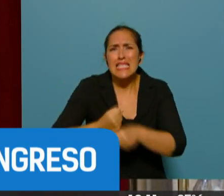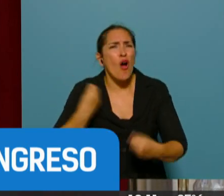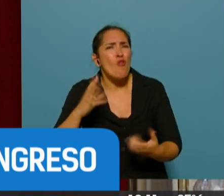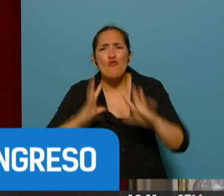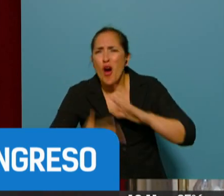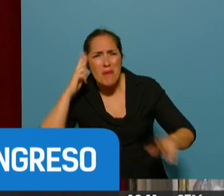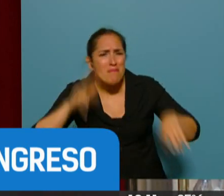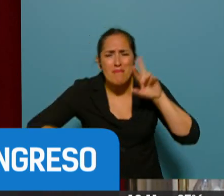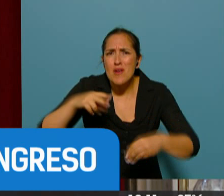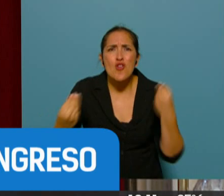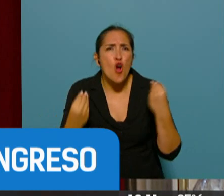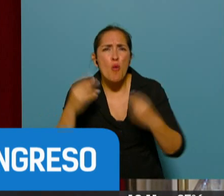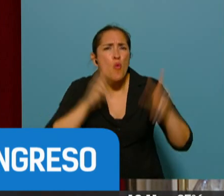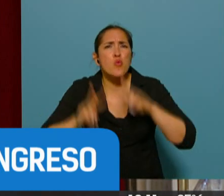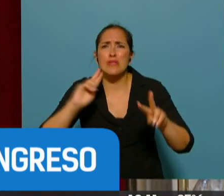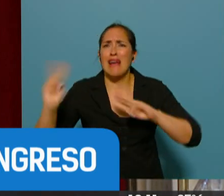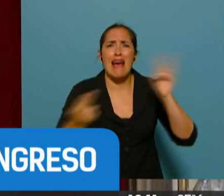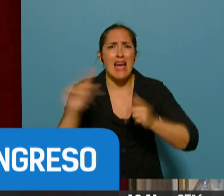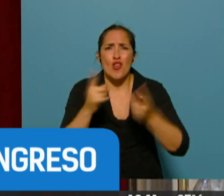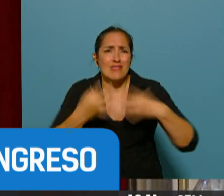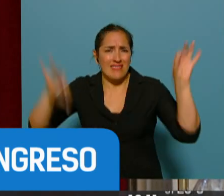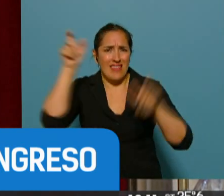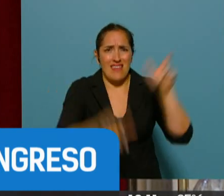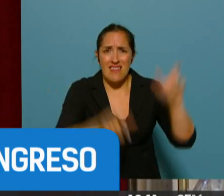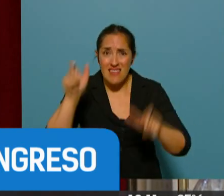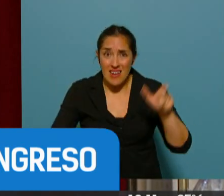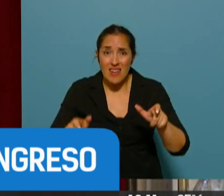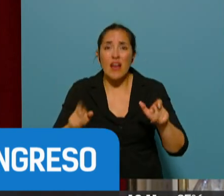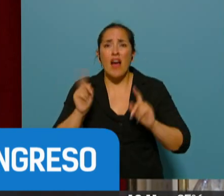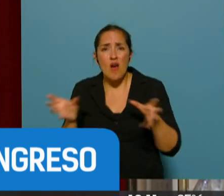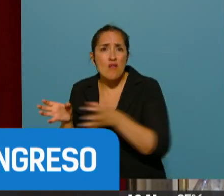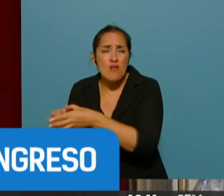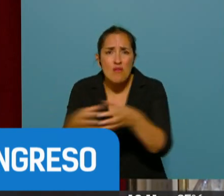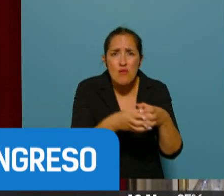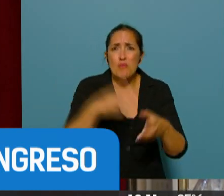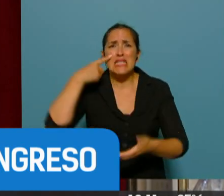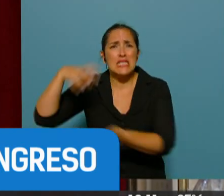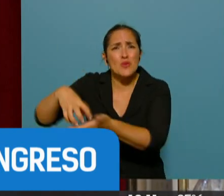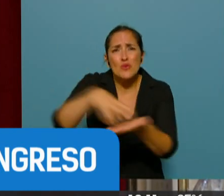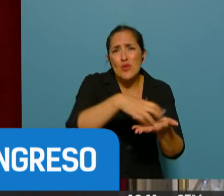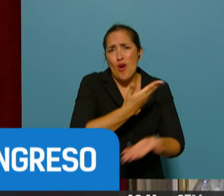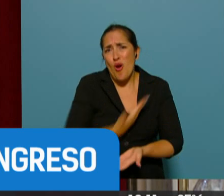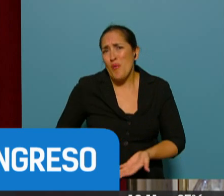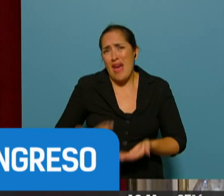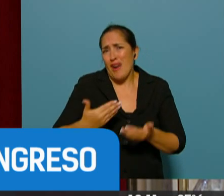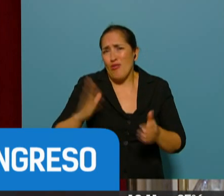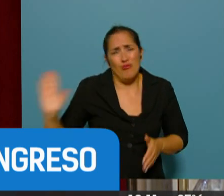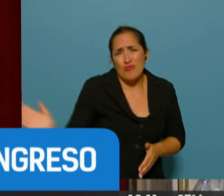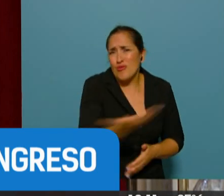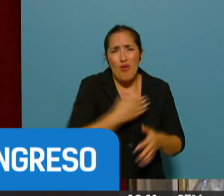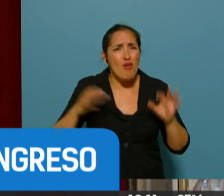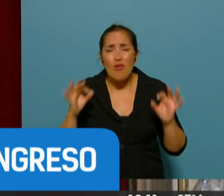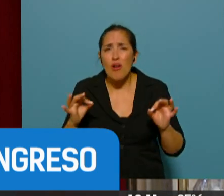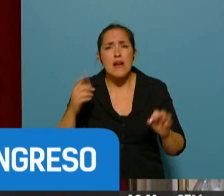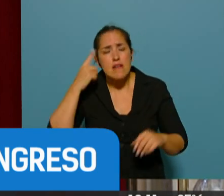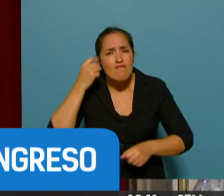muerte. Con el trabajo de la sociedad, de diversas organizaciones e instituciones del Estado en todos sus niveles,